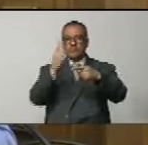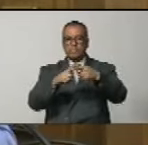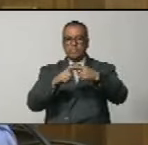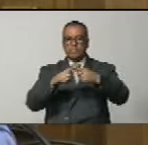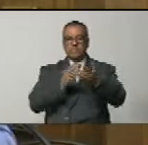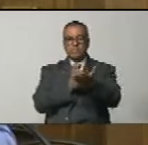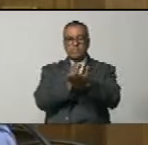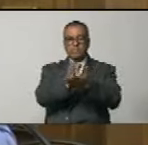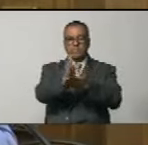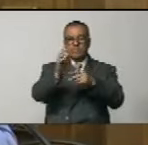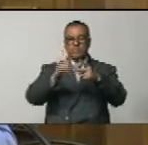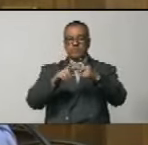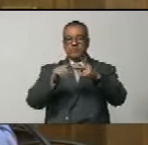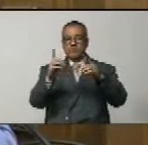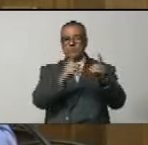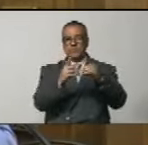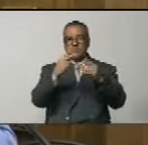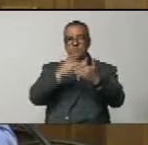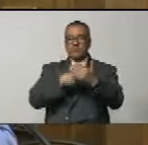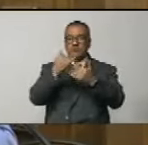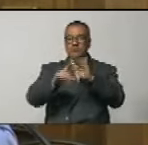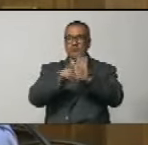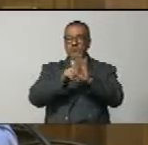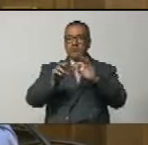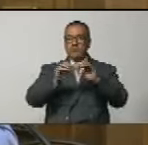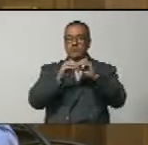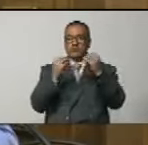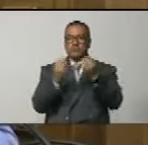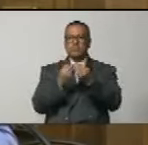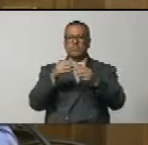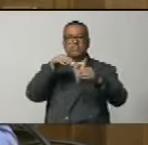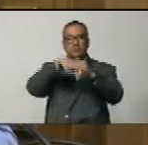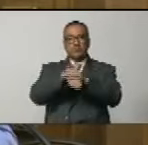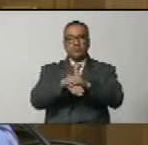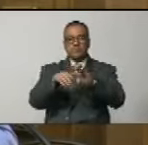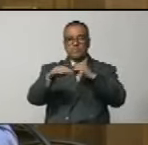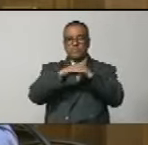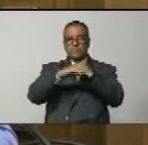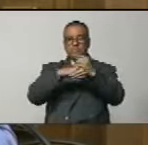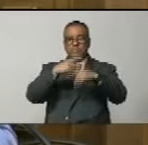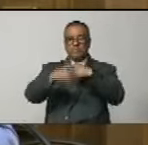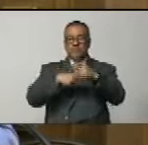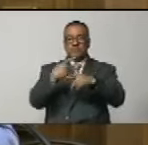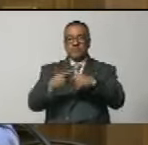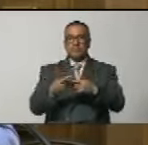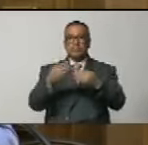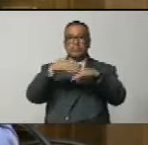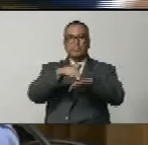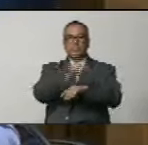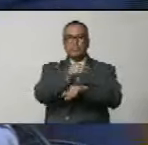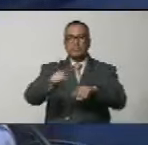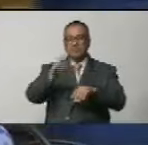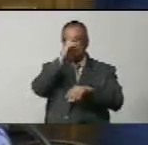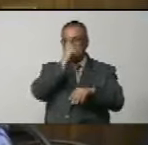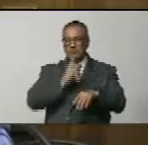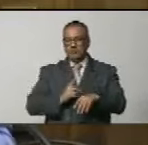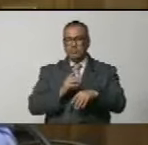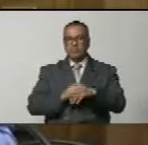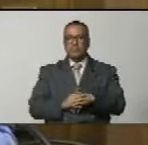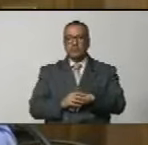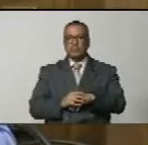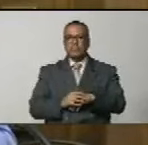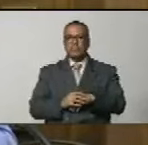Primero, continuación de la segunda discusión del proyecto de ley orgánica para la inclusión, igualdad y desarrollo integral de las personas con discapacidad.